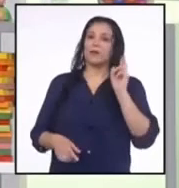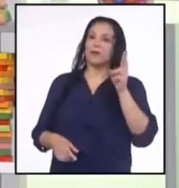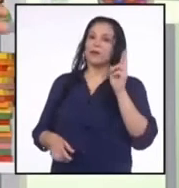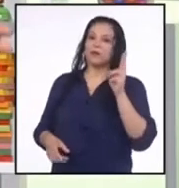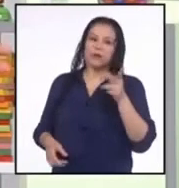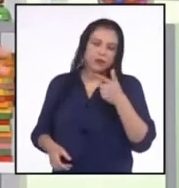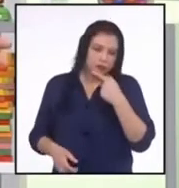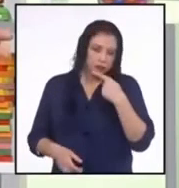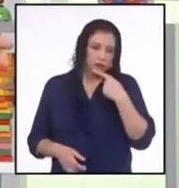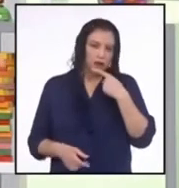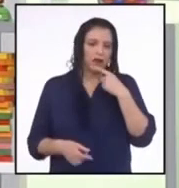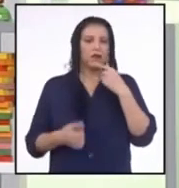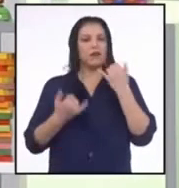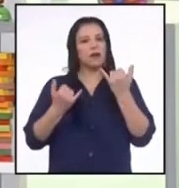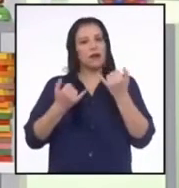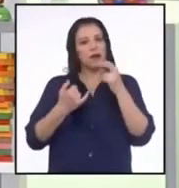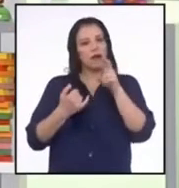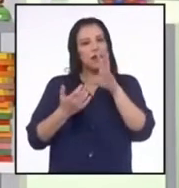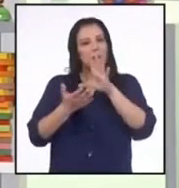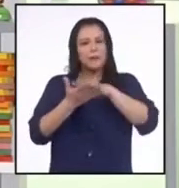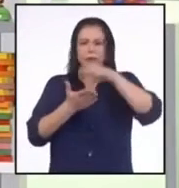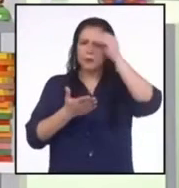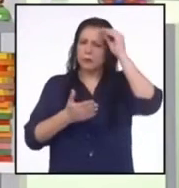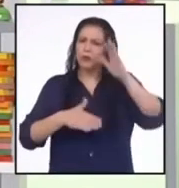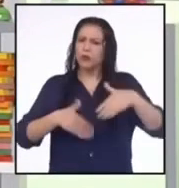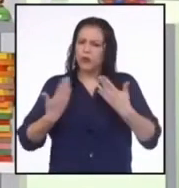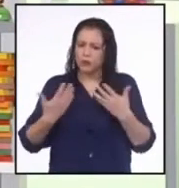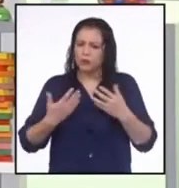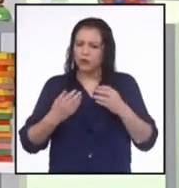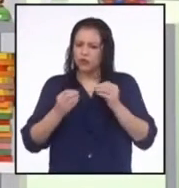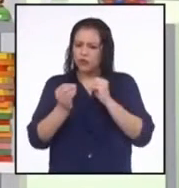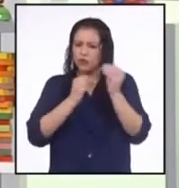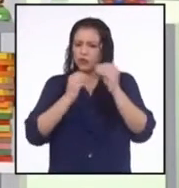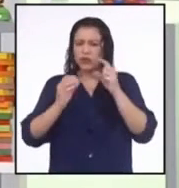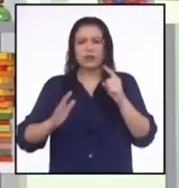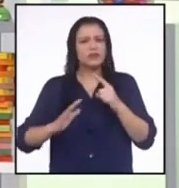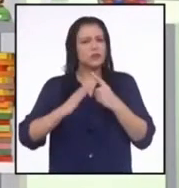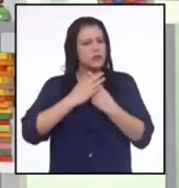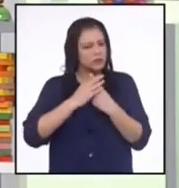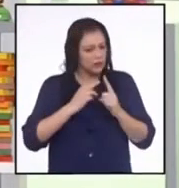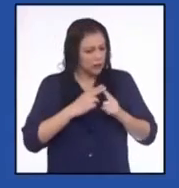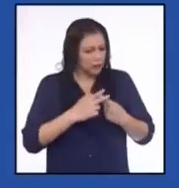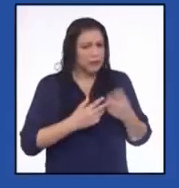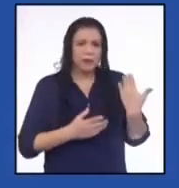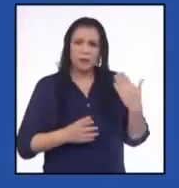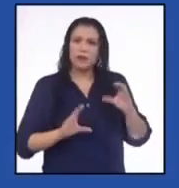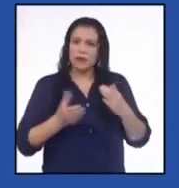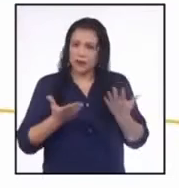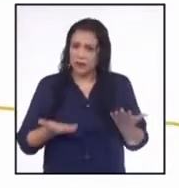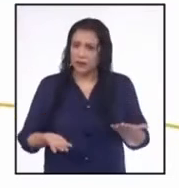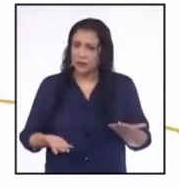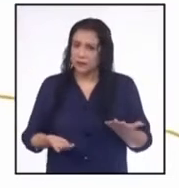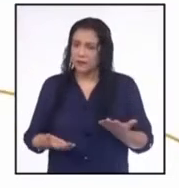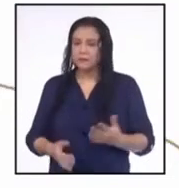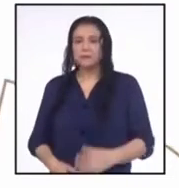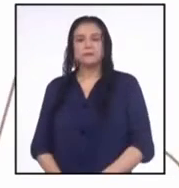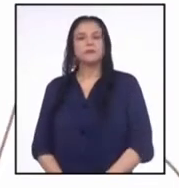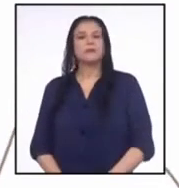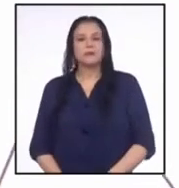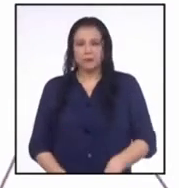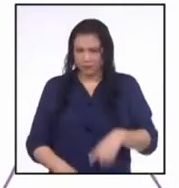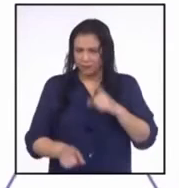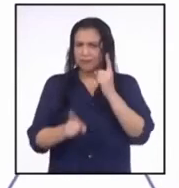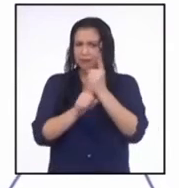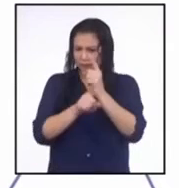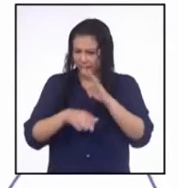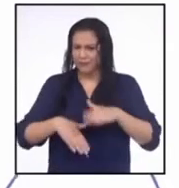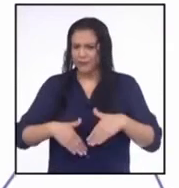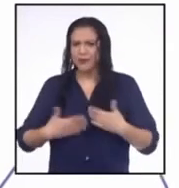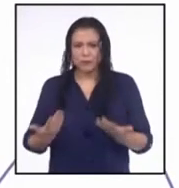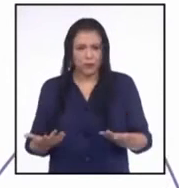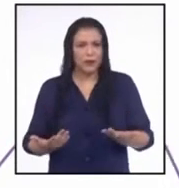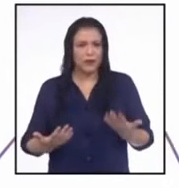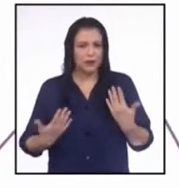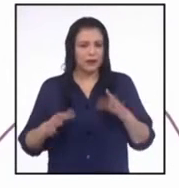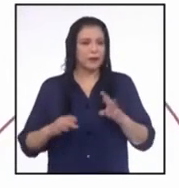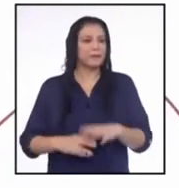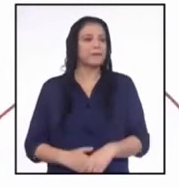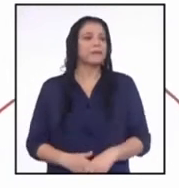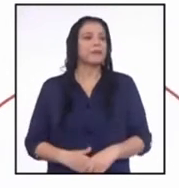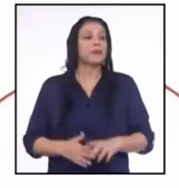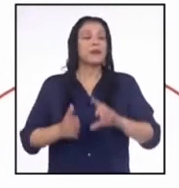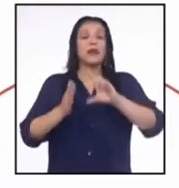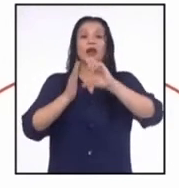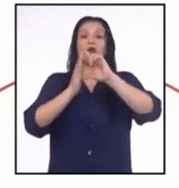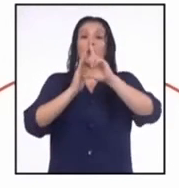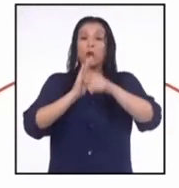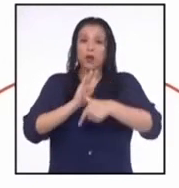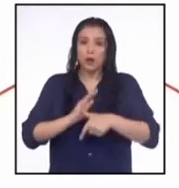Profesora, con lo que ya hemos aprendido, ¿es posible resolver la situación presentada al inicio del programa? Por supuesto, Stephanie. Luego